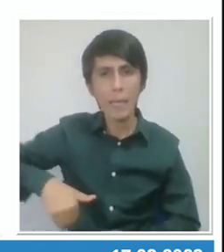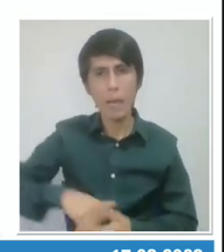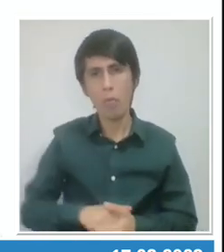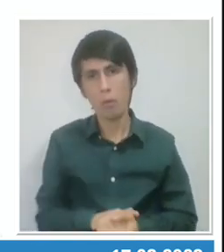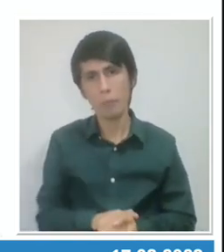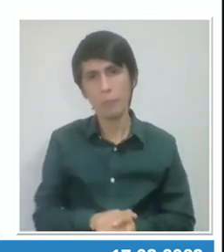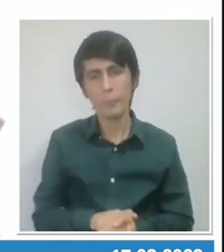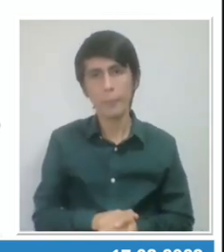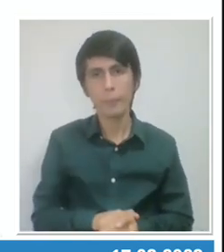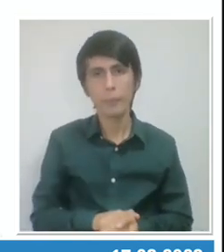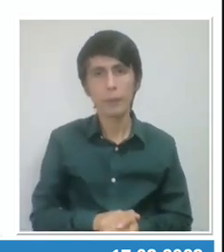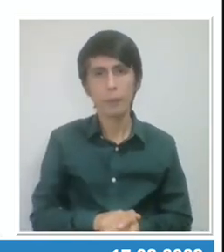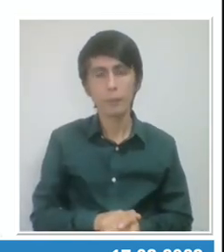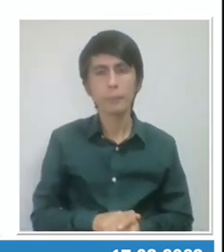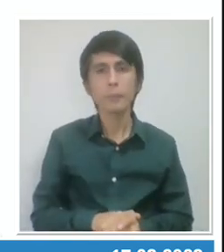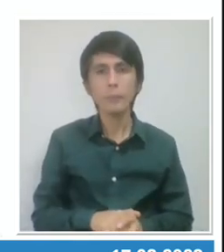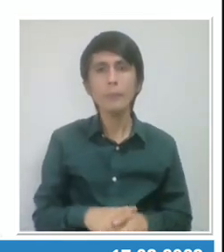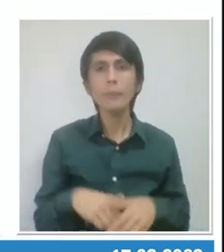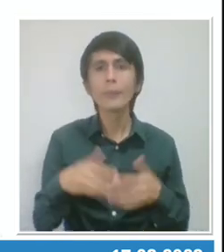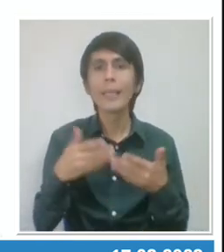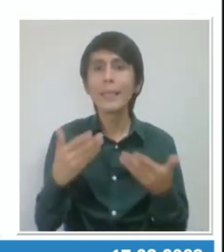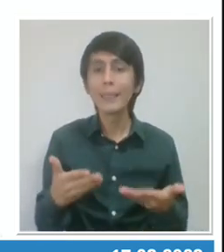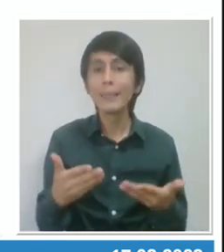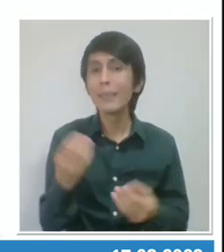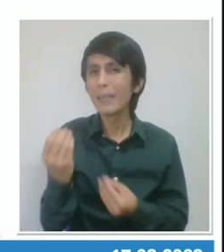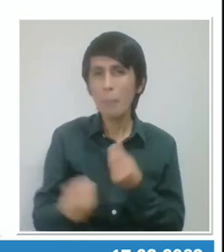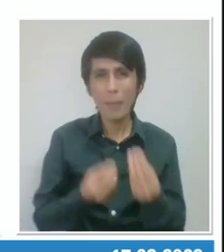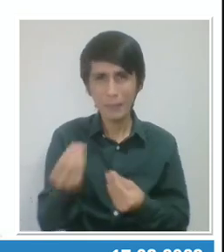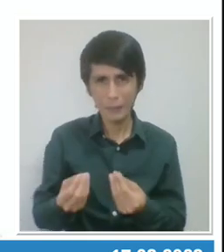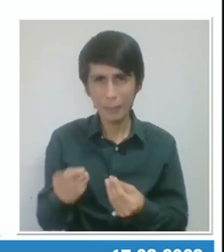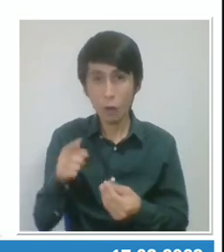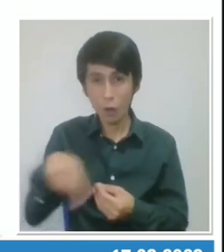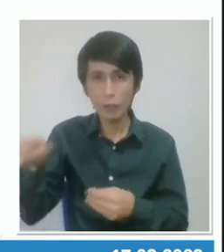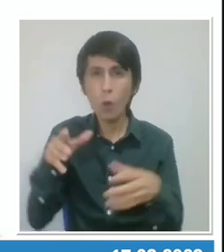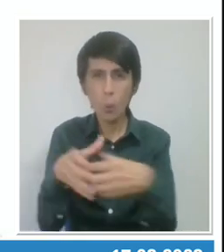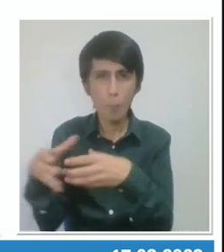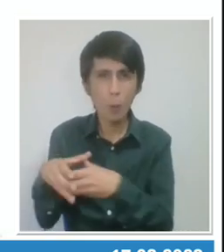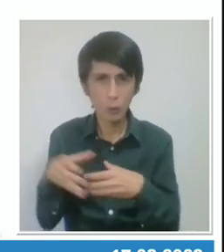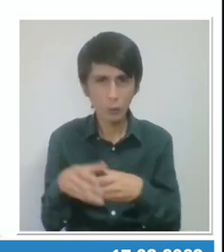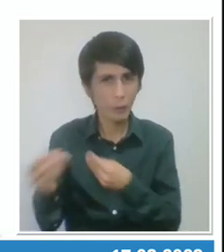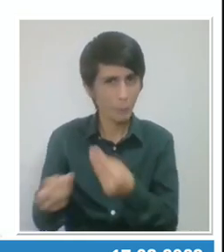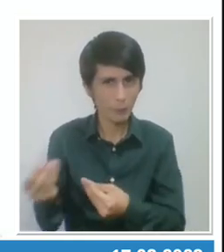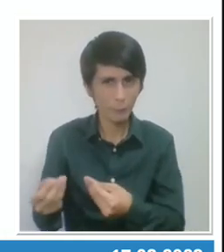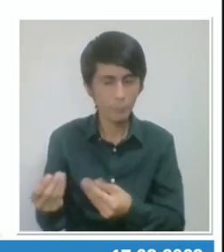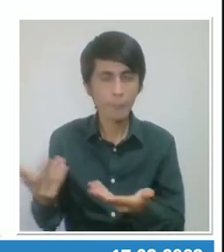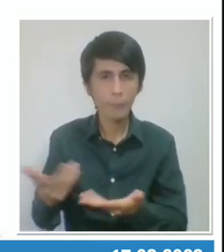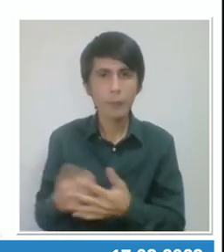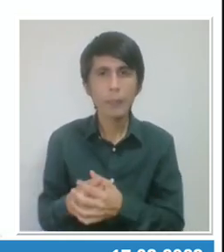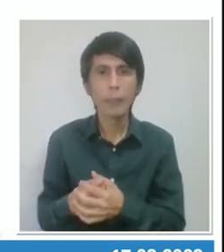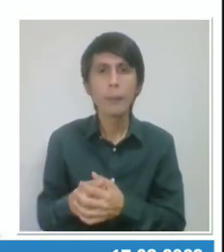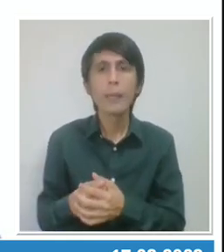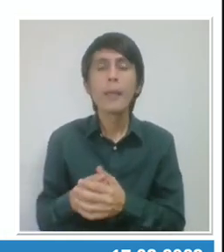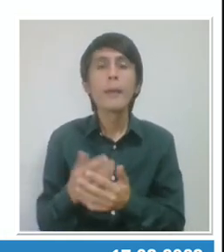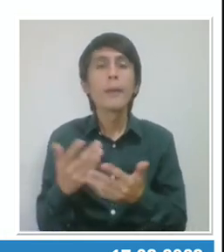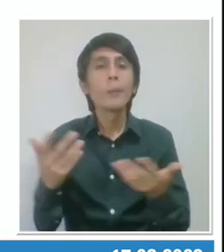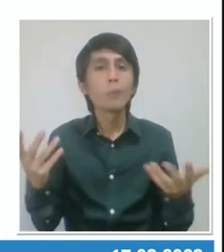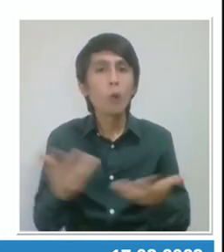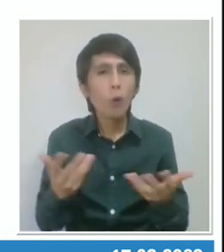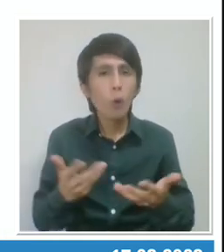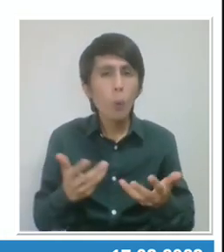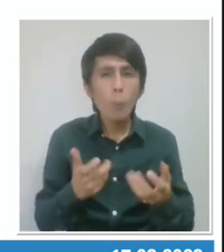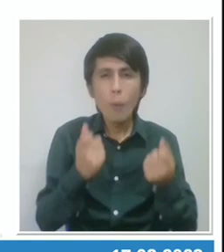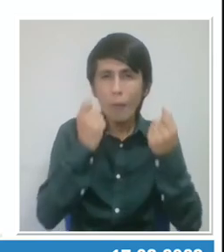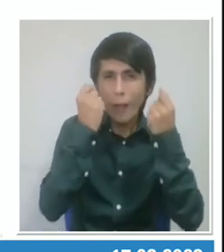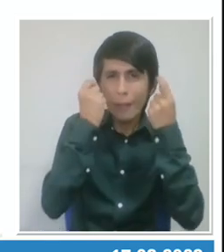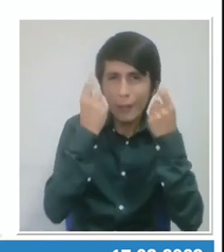lo que ocurre entonces es que la posibilidad de que las interpretaciones que se han